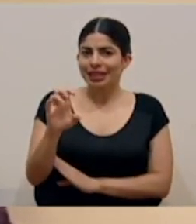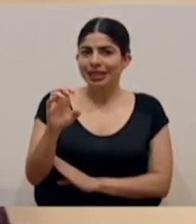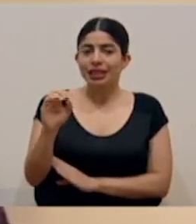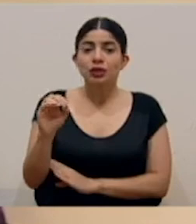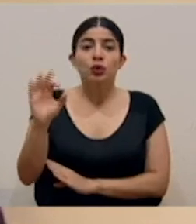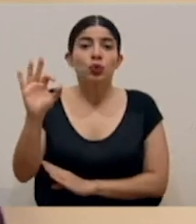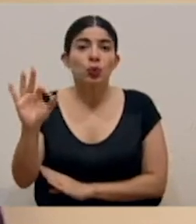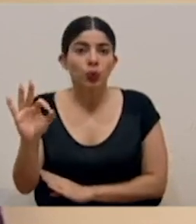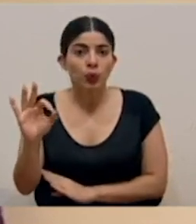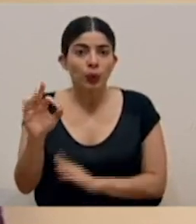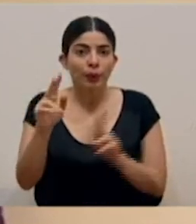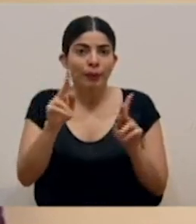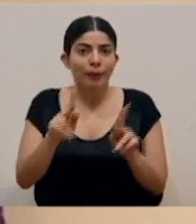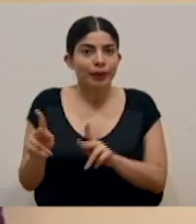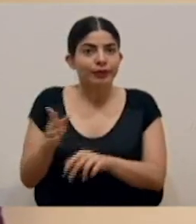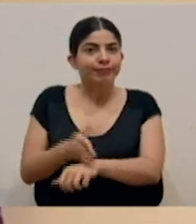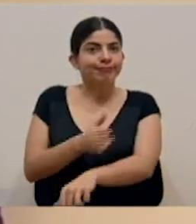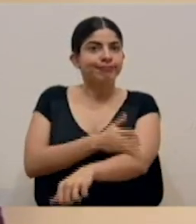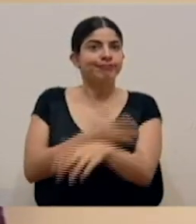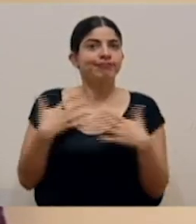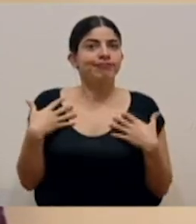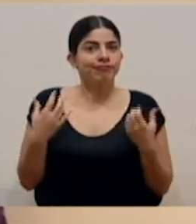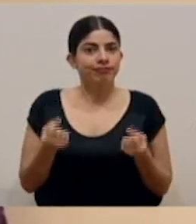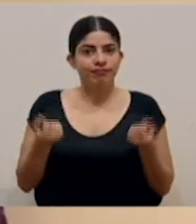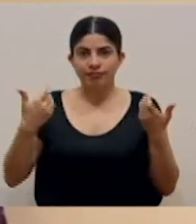63.709 personas recuperadas.